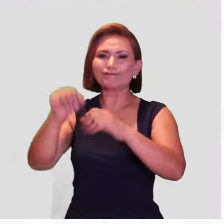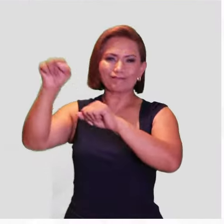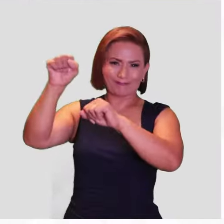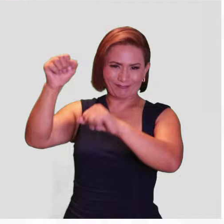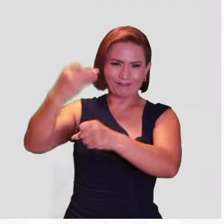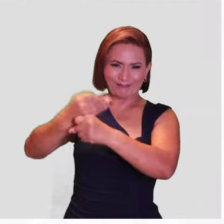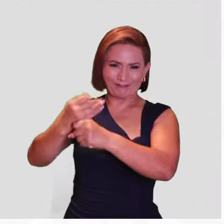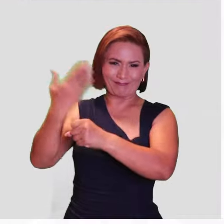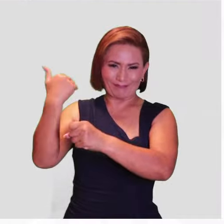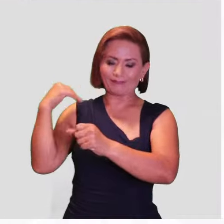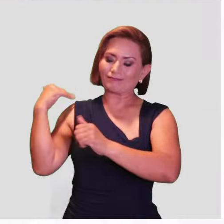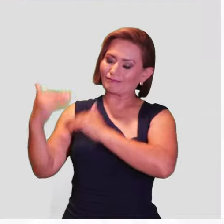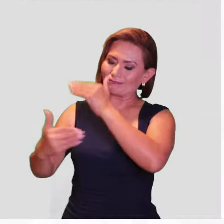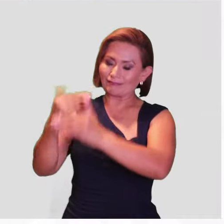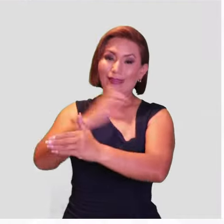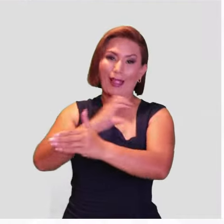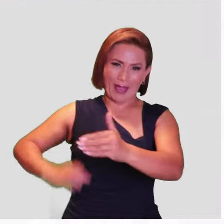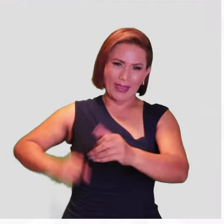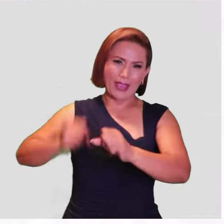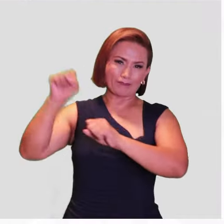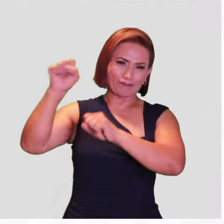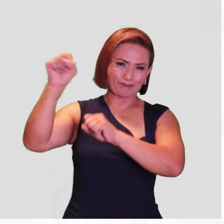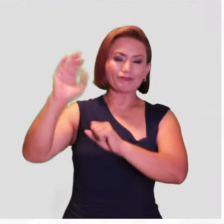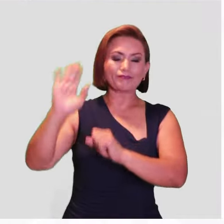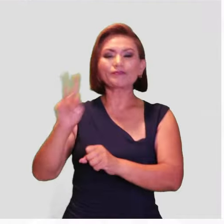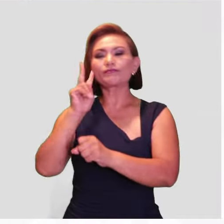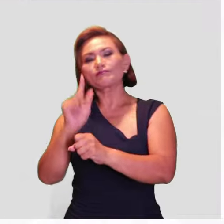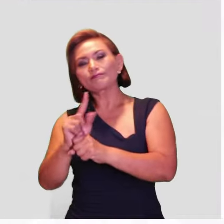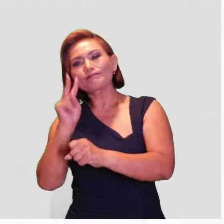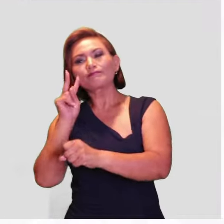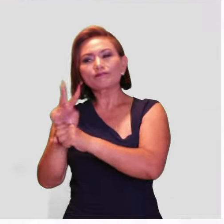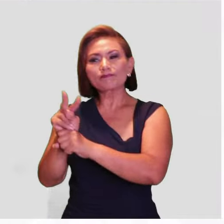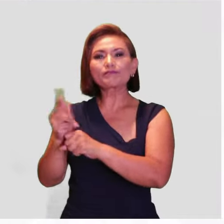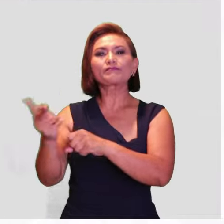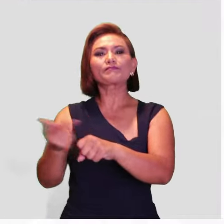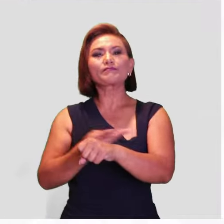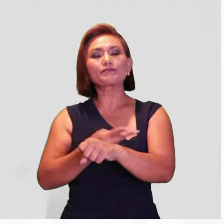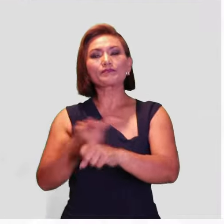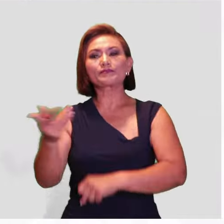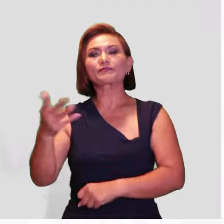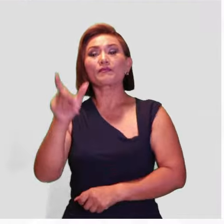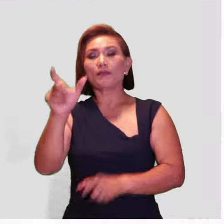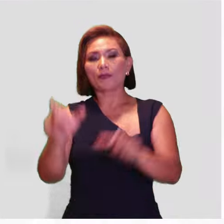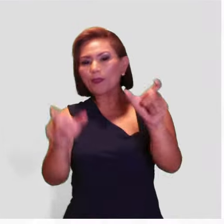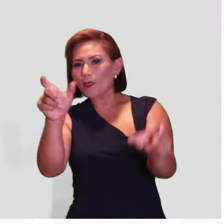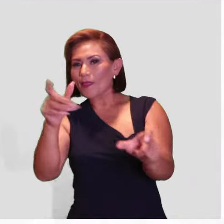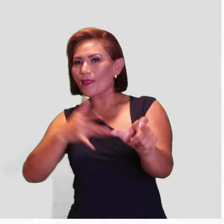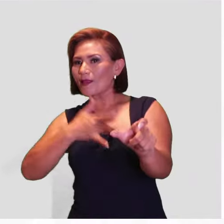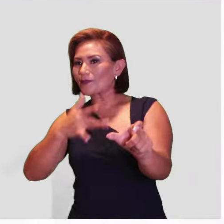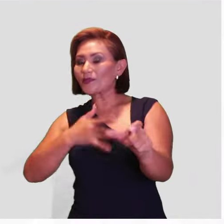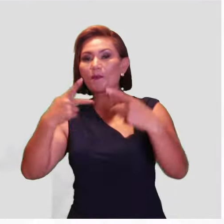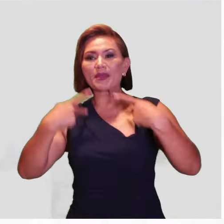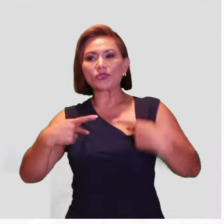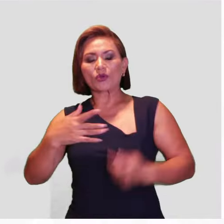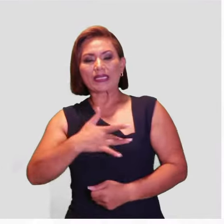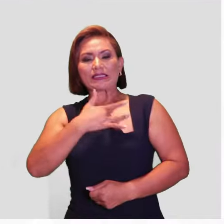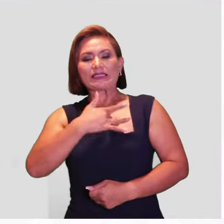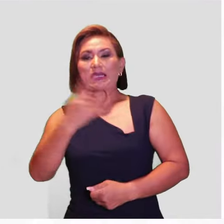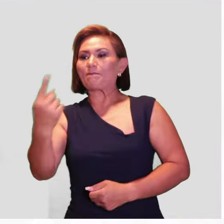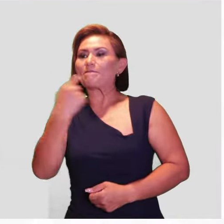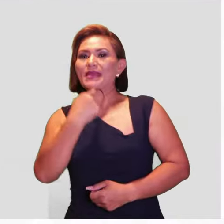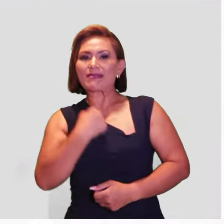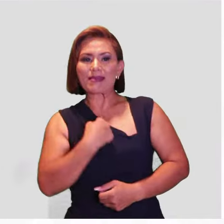que estamos en plena campaña electoral y los sentimientos, lo que le sucede a la gente y lo que me